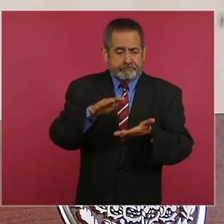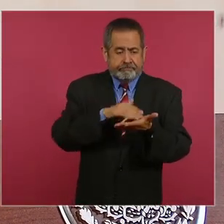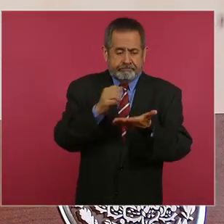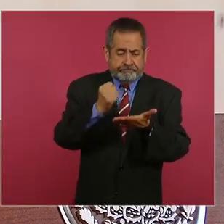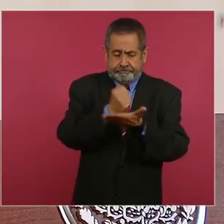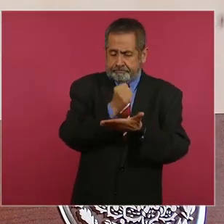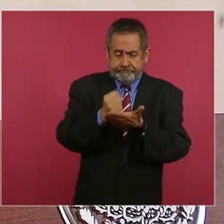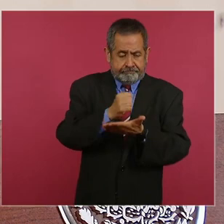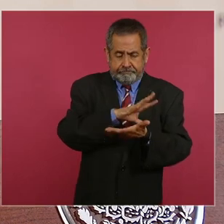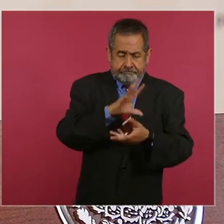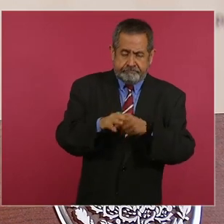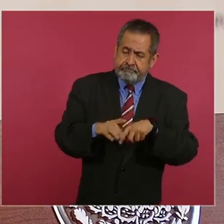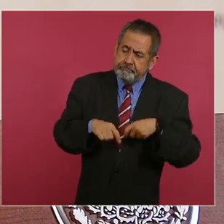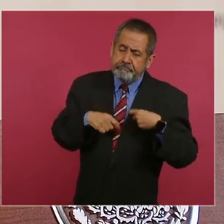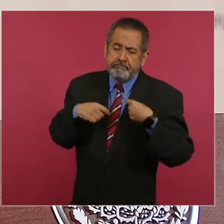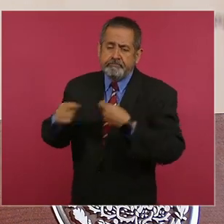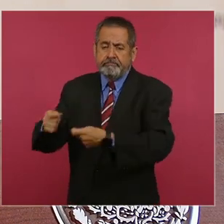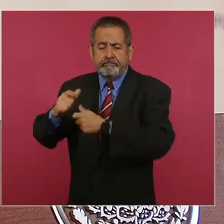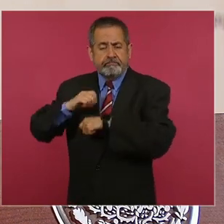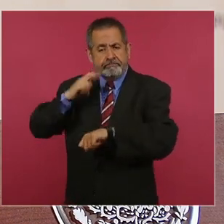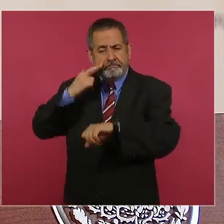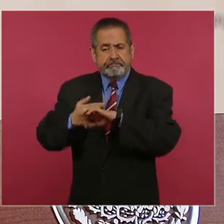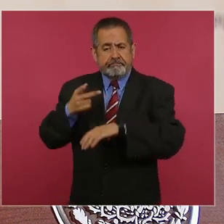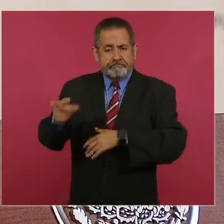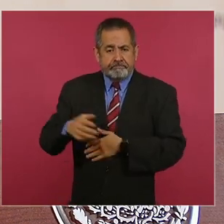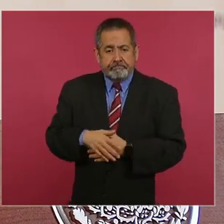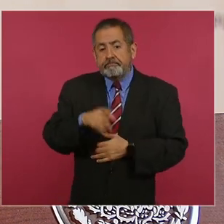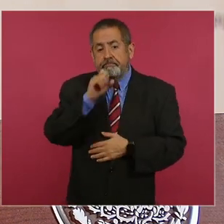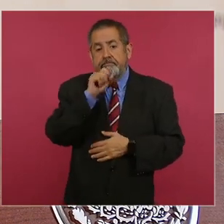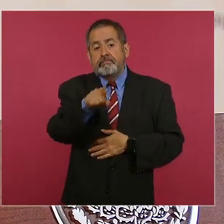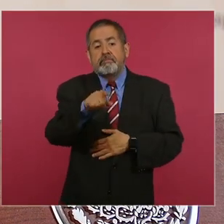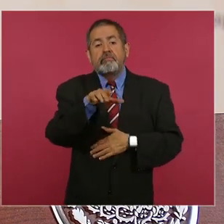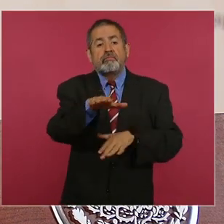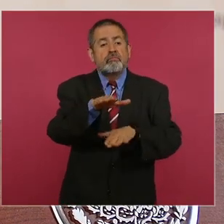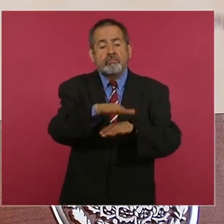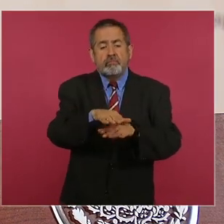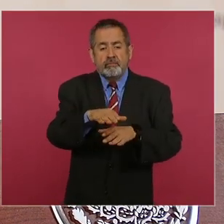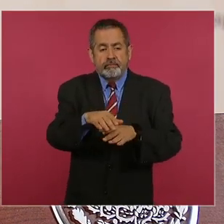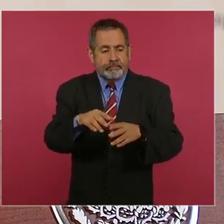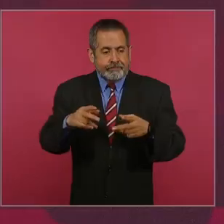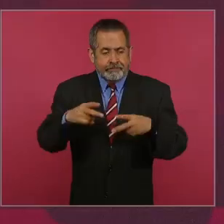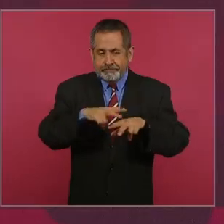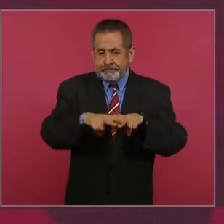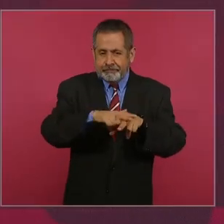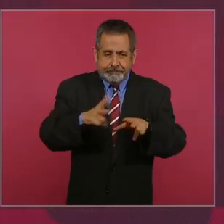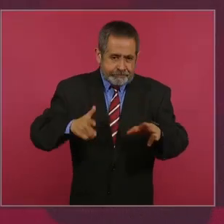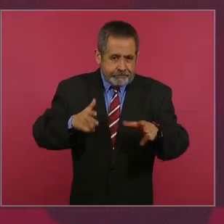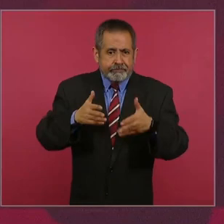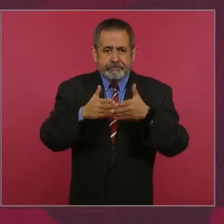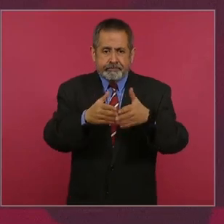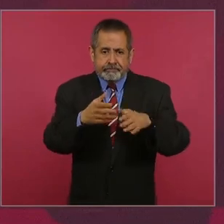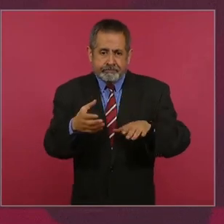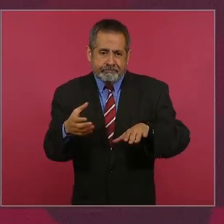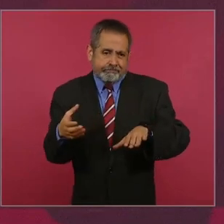servicio de carga también ya va a empezar así